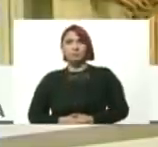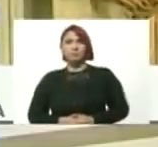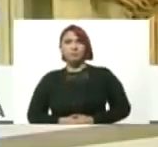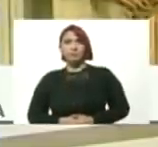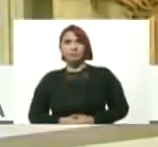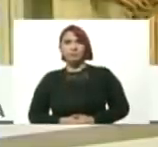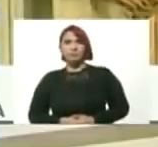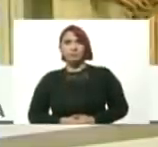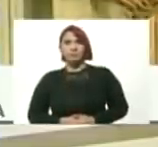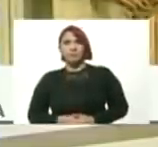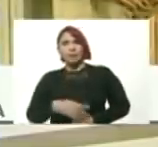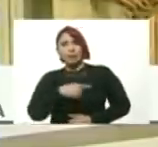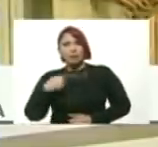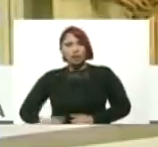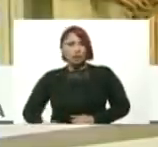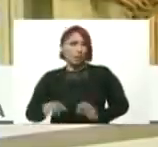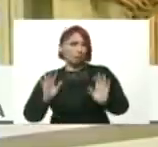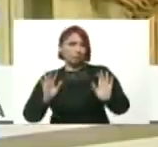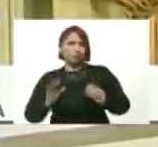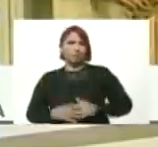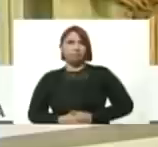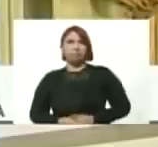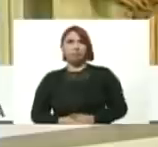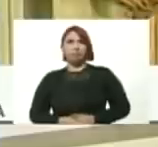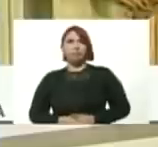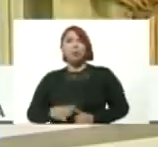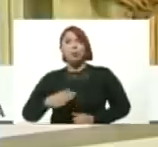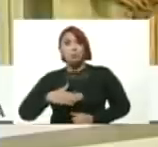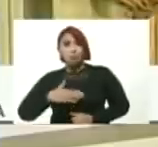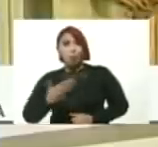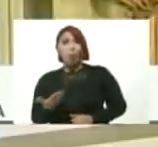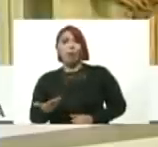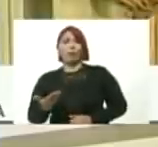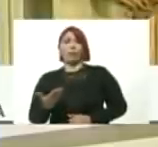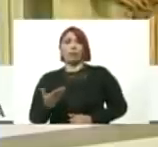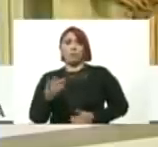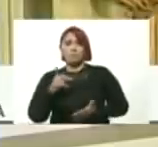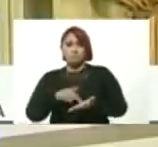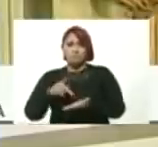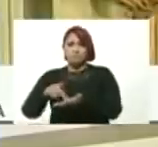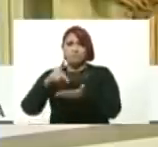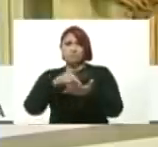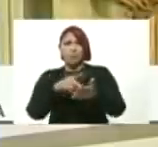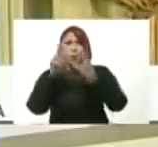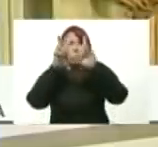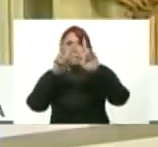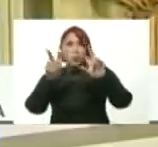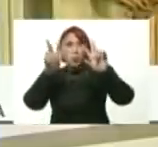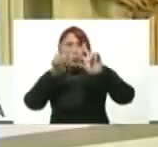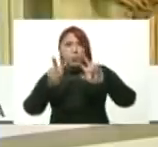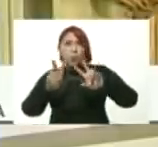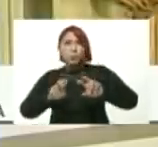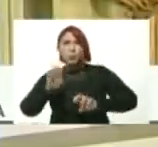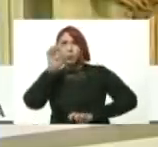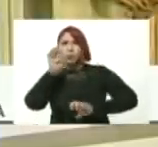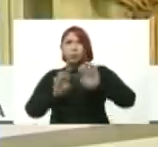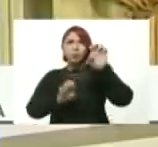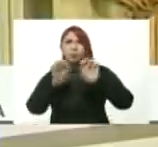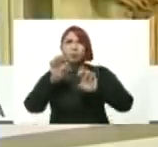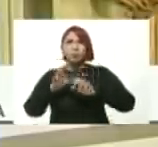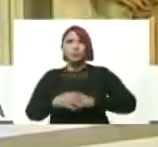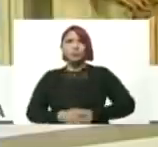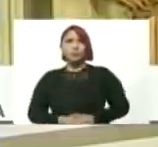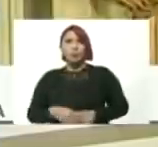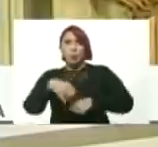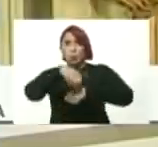china en beijing puede perfectamente participar del diagnóstico y la